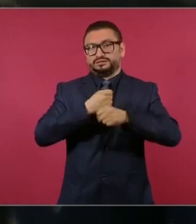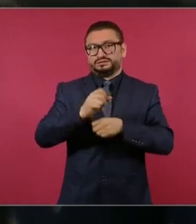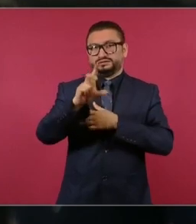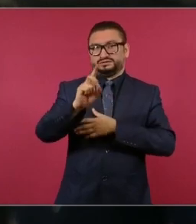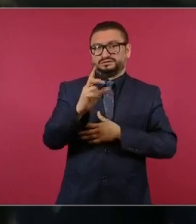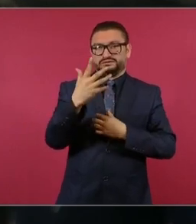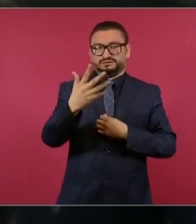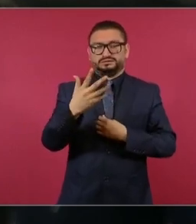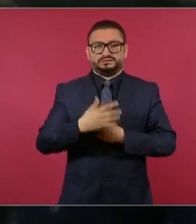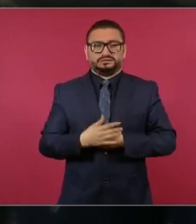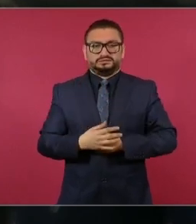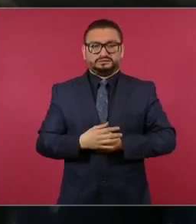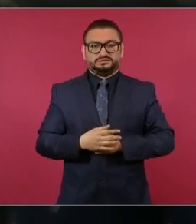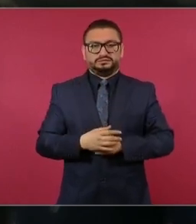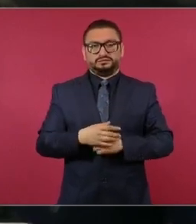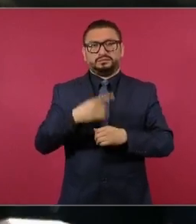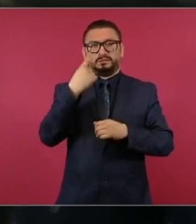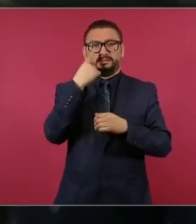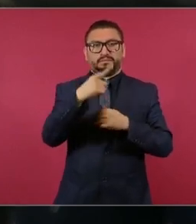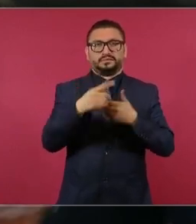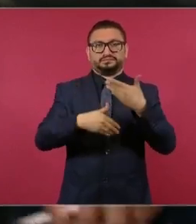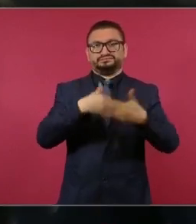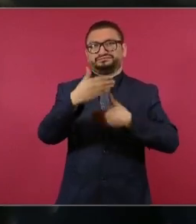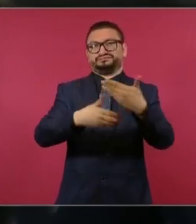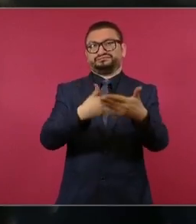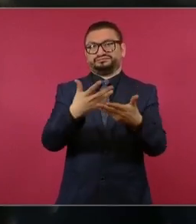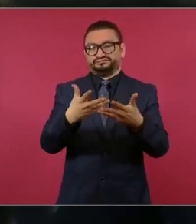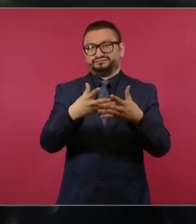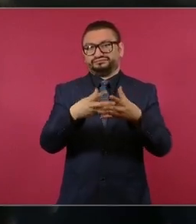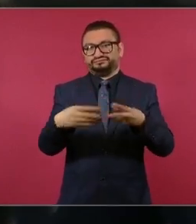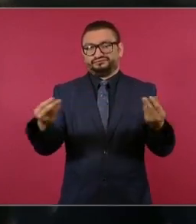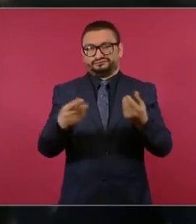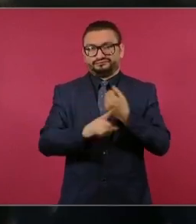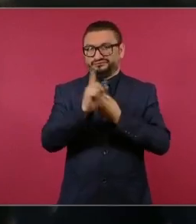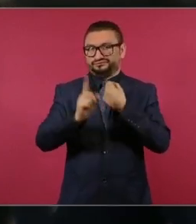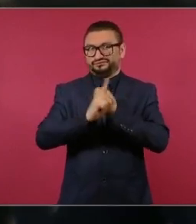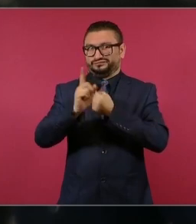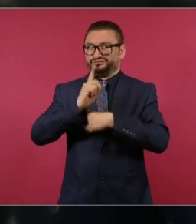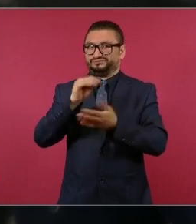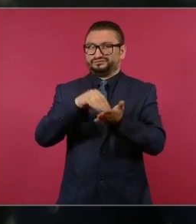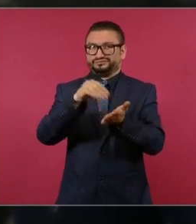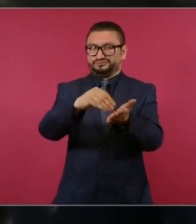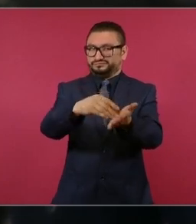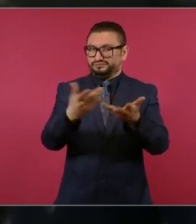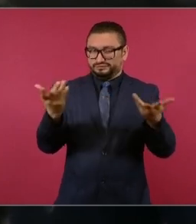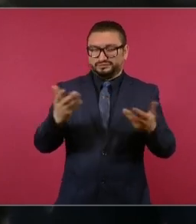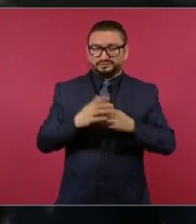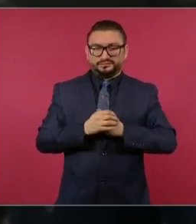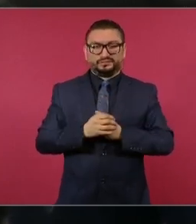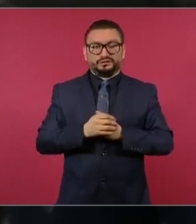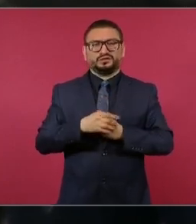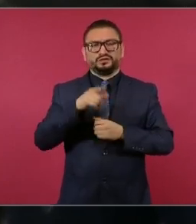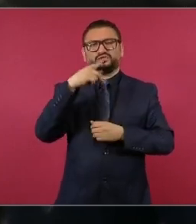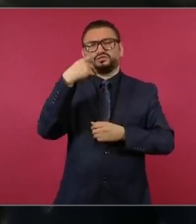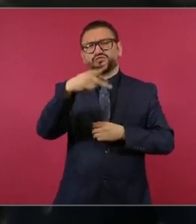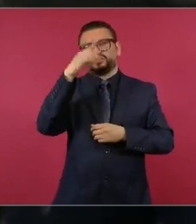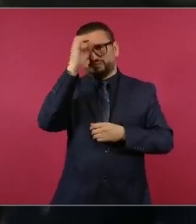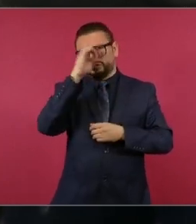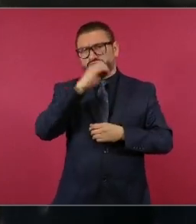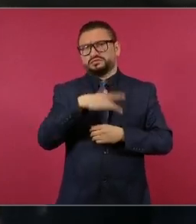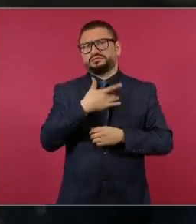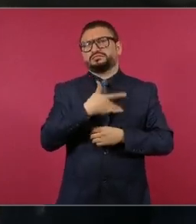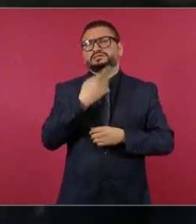años en que las consecuencias pues todavía estuvieran presentes, ¿no? Entonces, ¿qué opina sobre